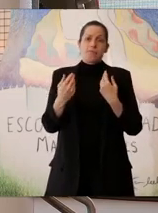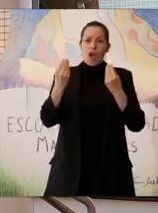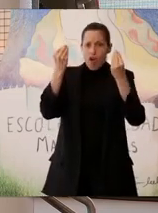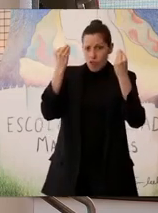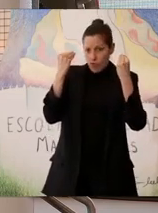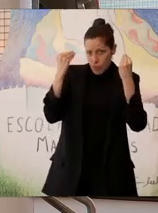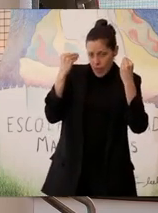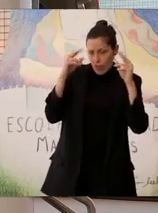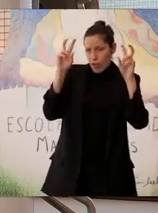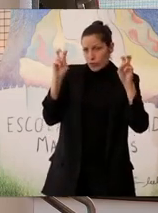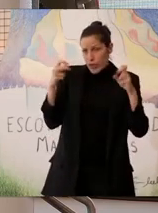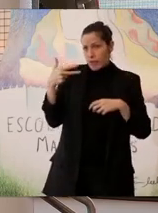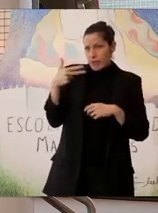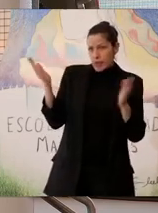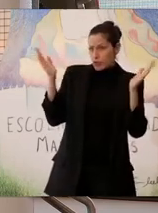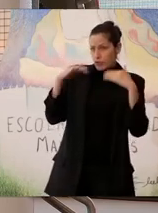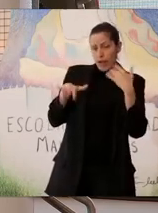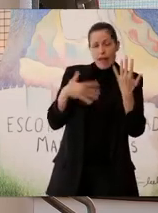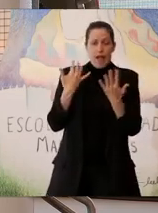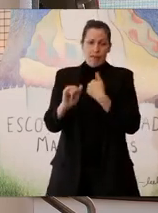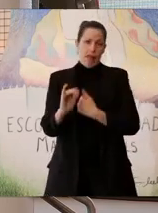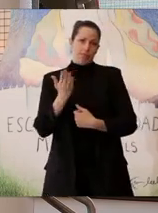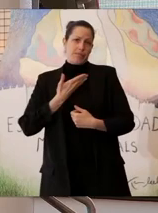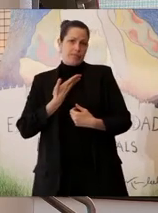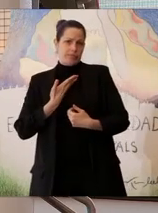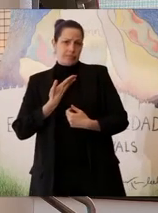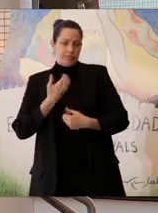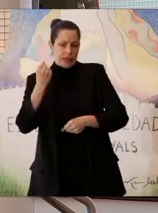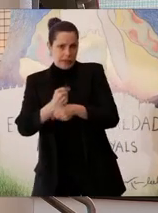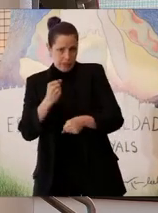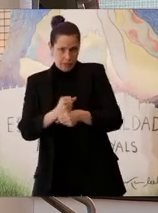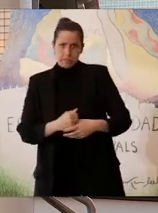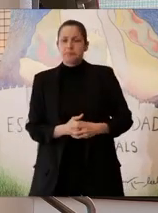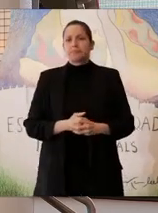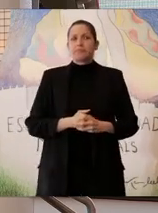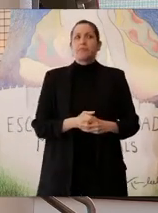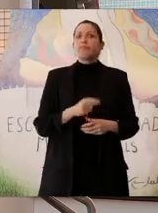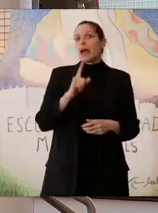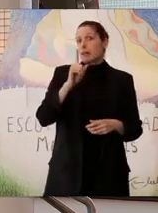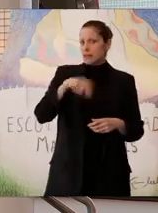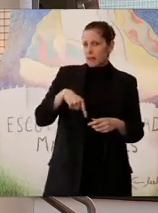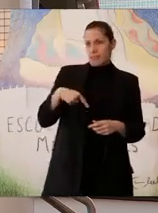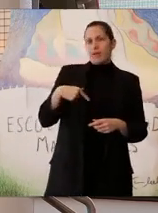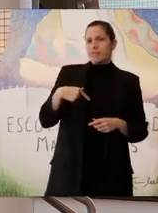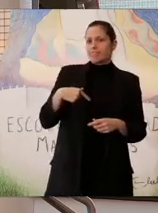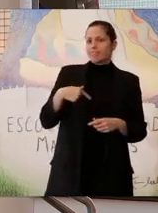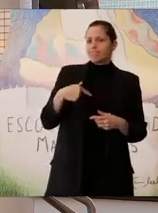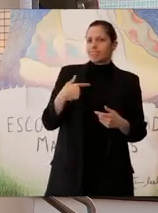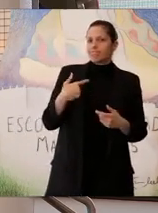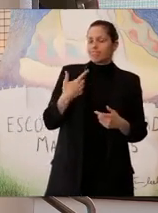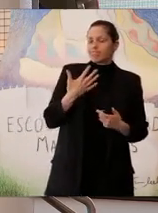en esa perspectiva feminista para el ejercicio de nuestros derechos y también para el ejercicio de nuestras funciones, que es tan